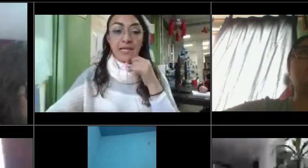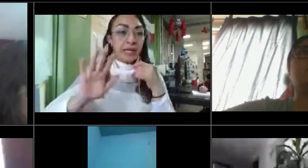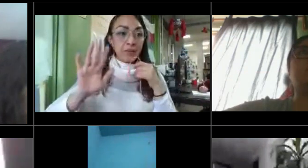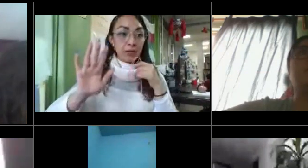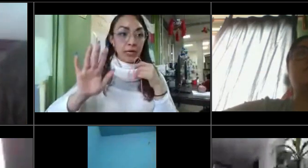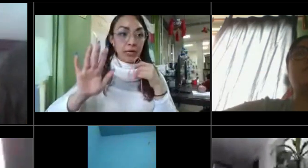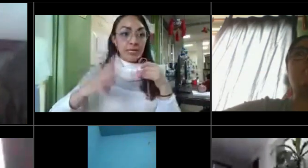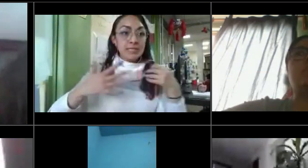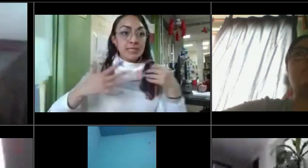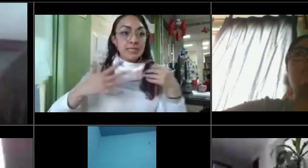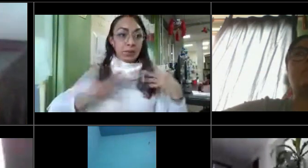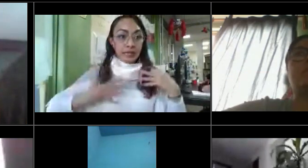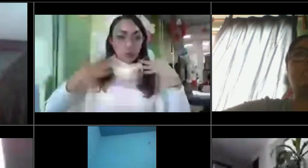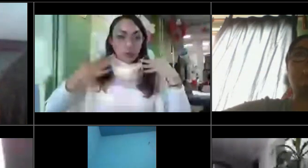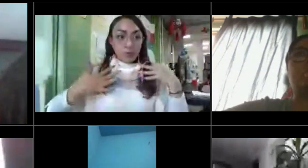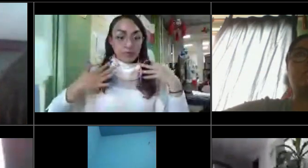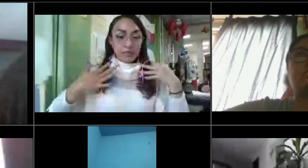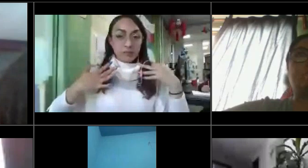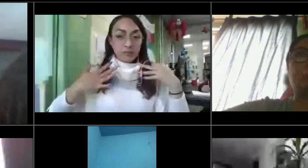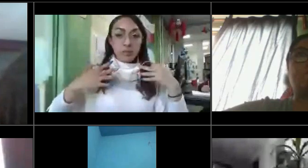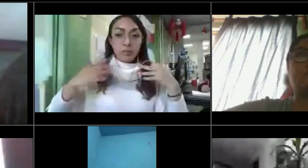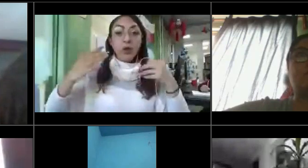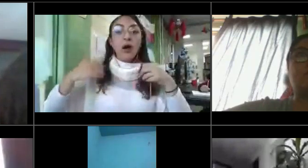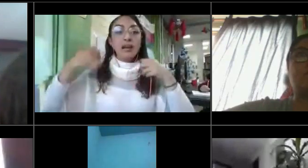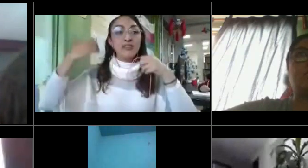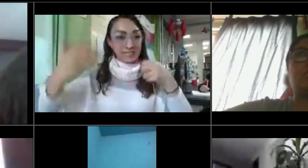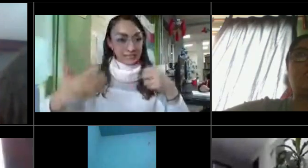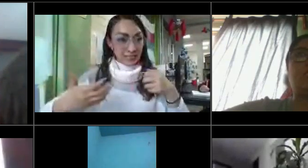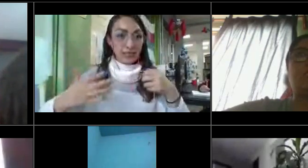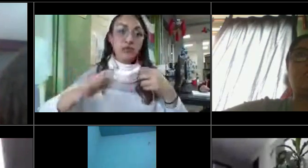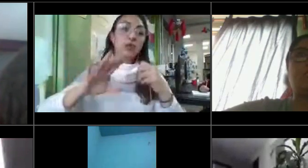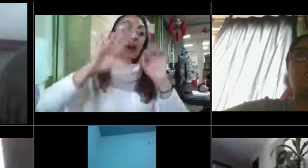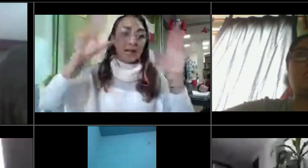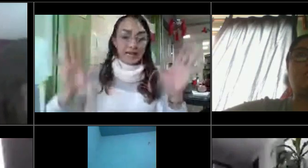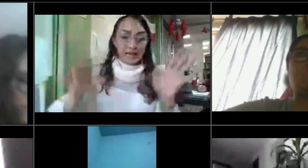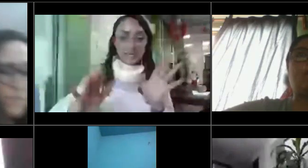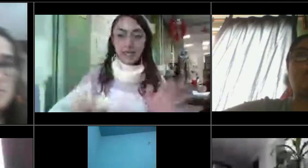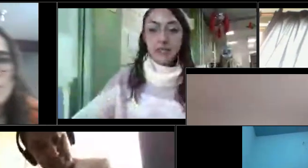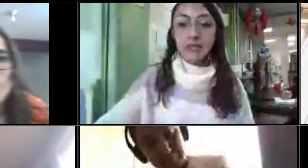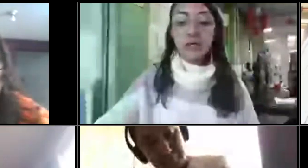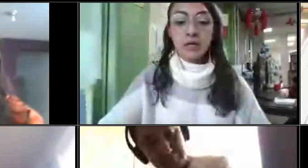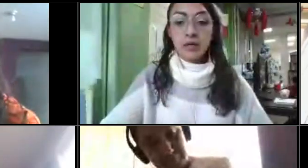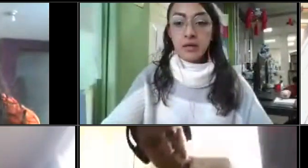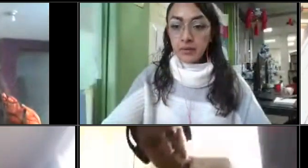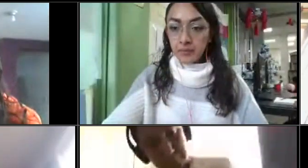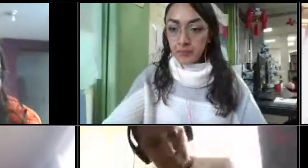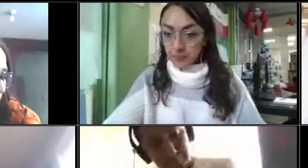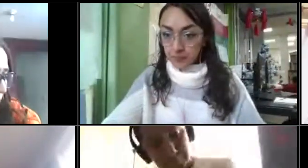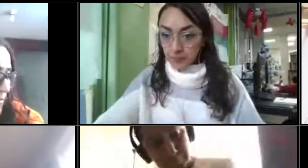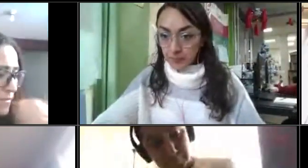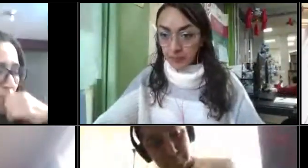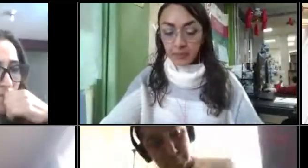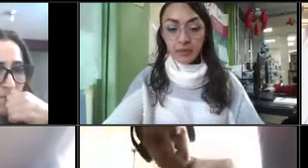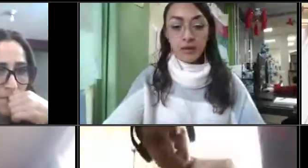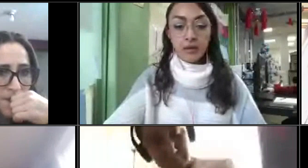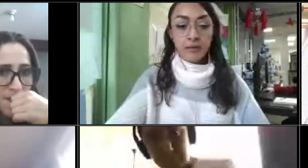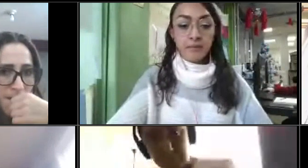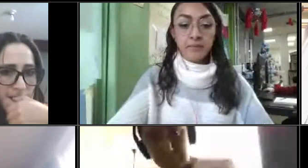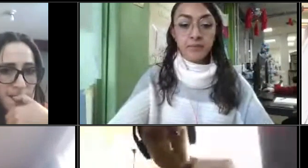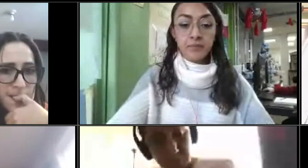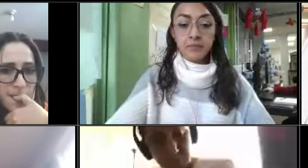en dónde la voy a poner, si la pongo en alguna parte de mi cuerpo o al frente o al aire. Antes, maestra,